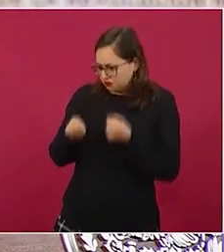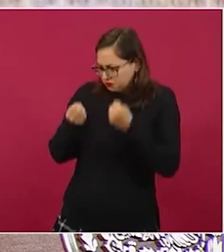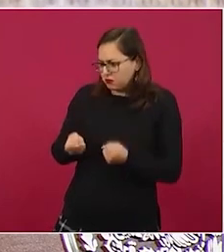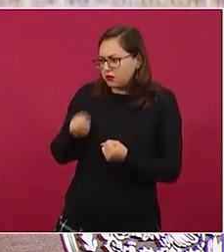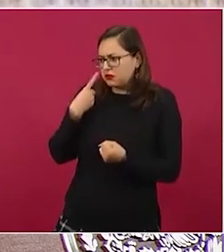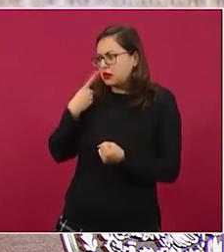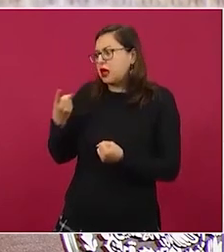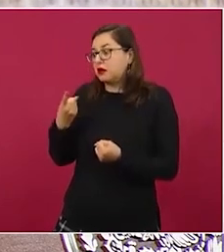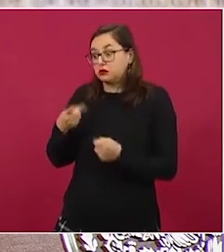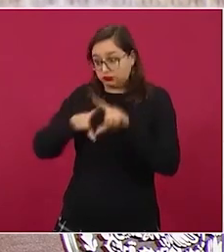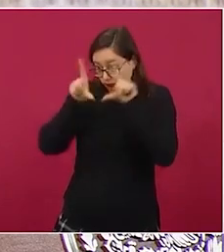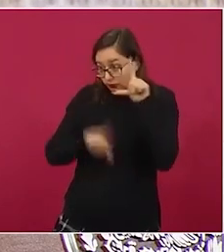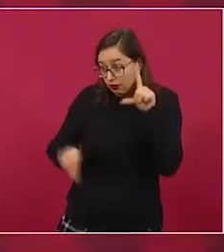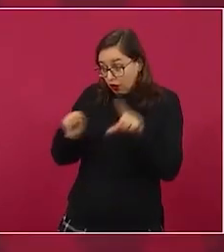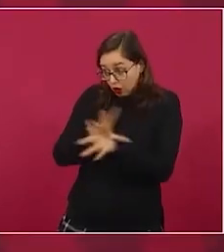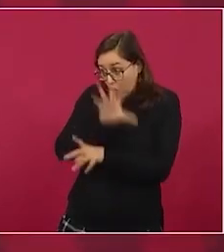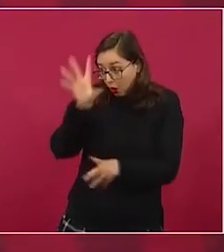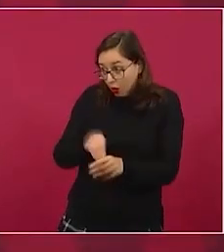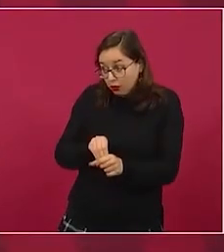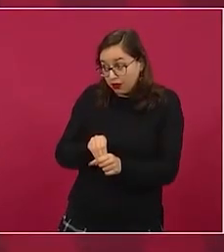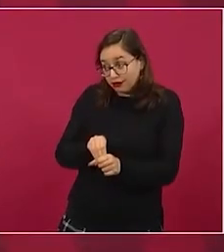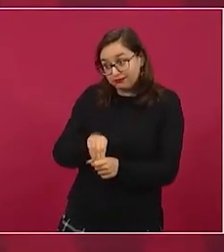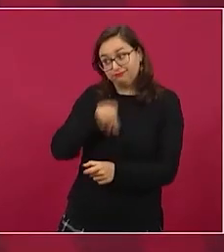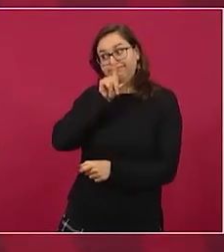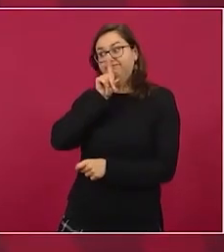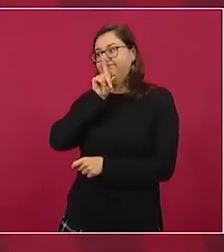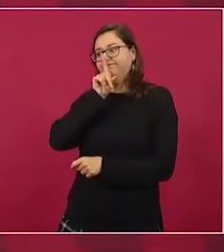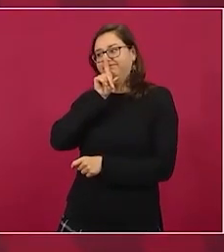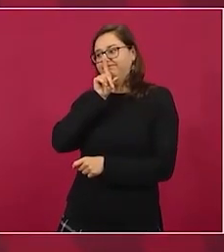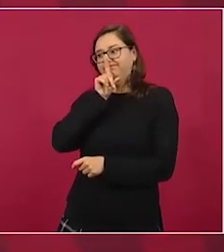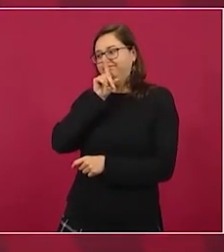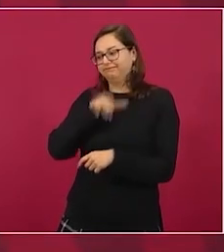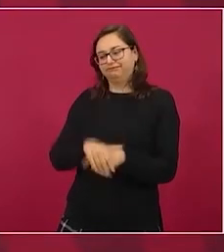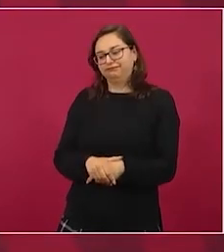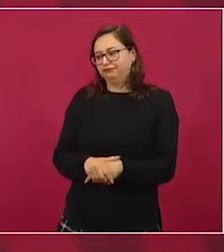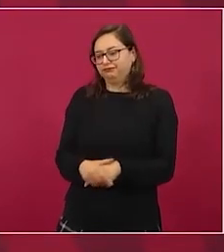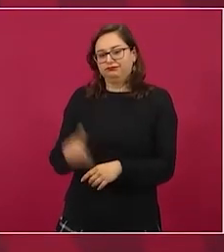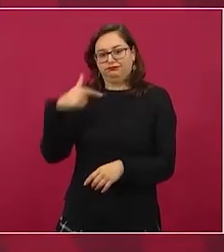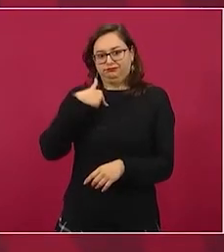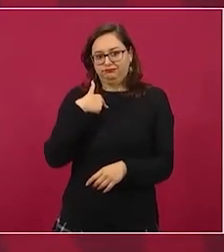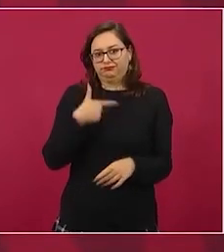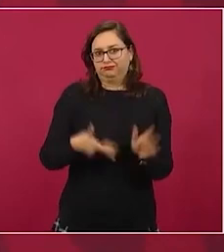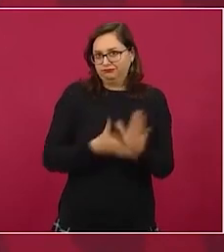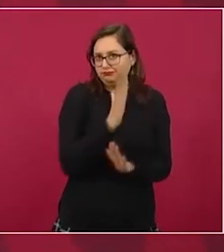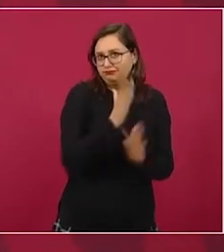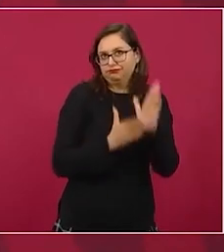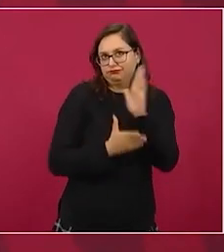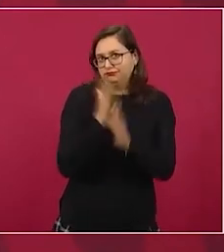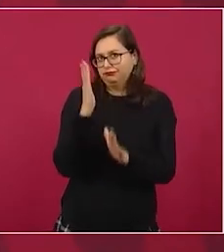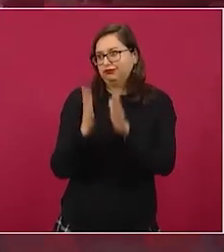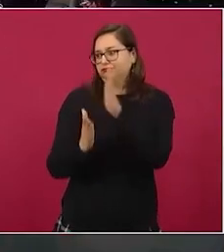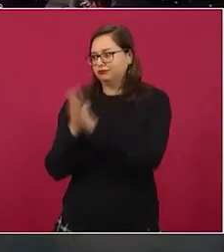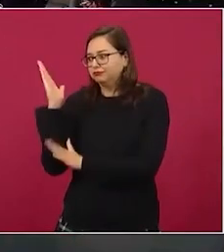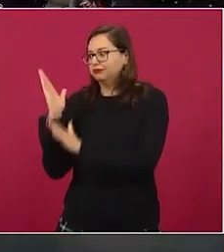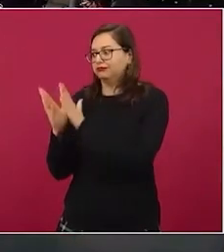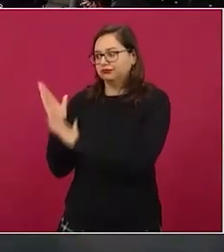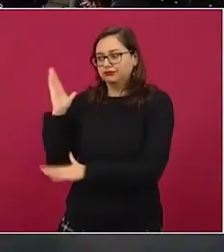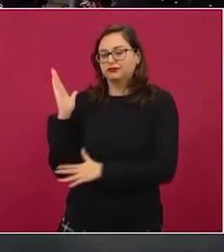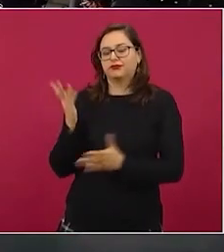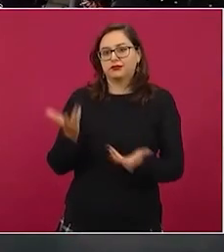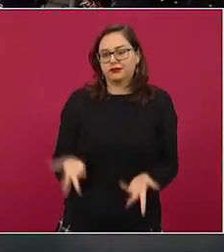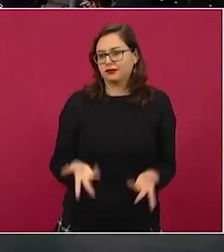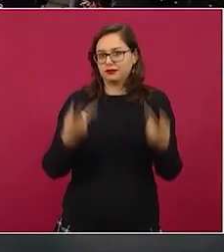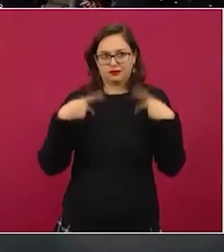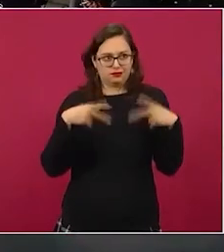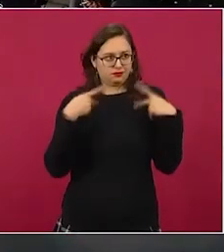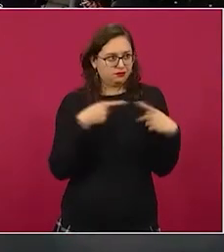general. O sea, porque yo ando en la calle. Sí, señor. Y hablo con